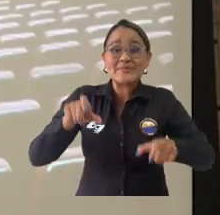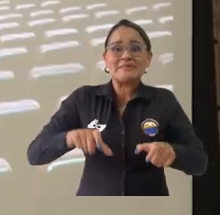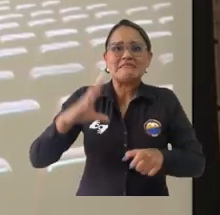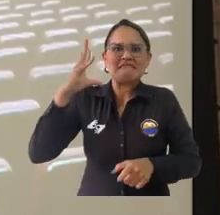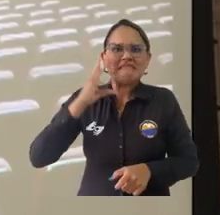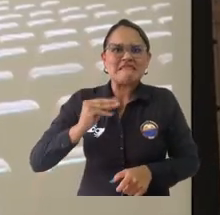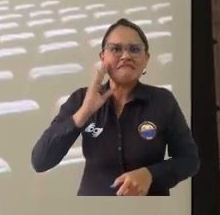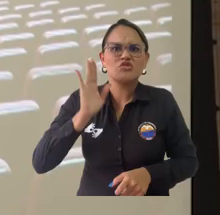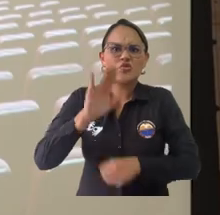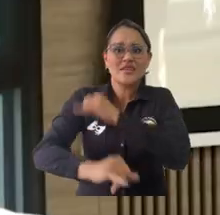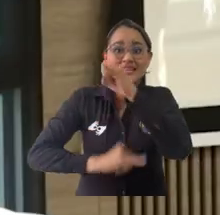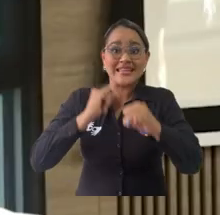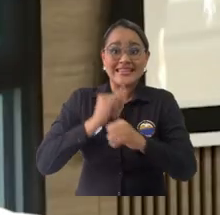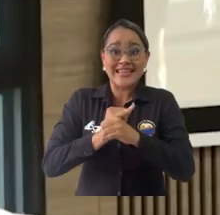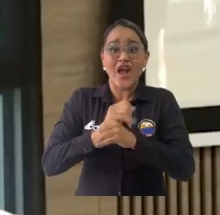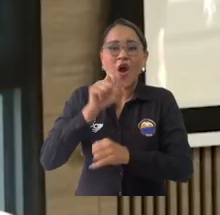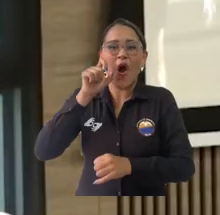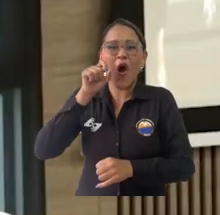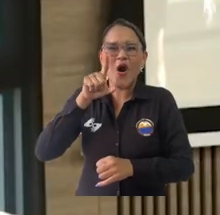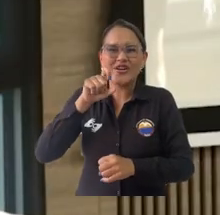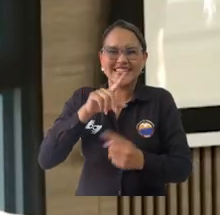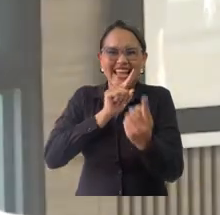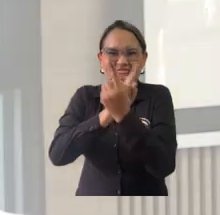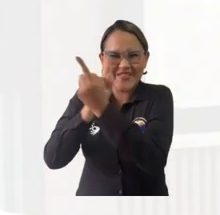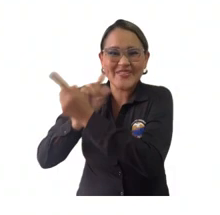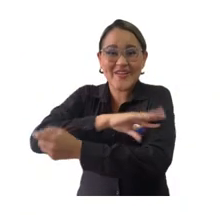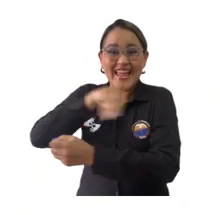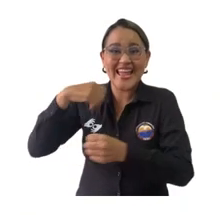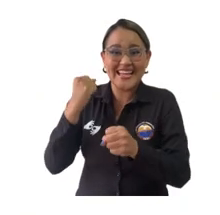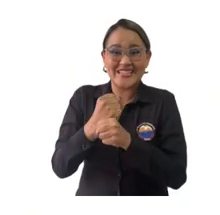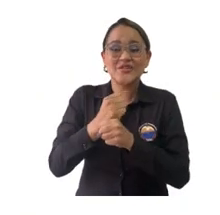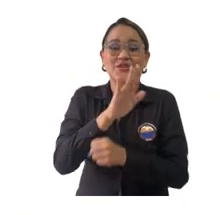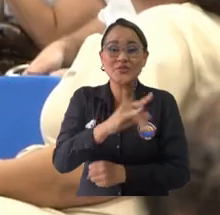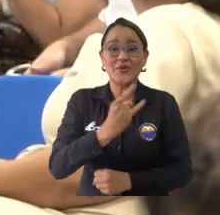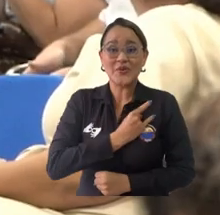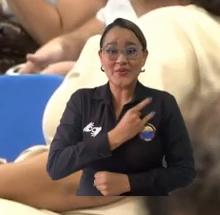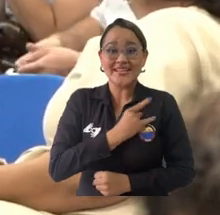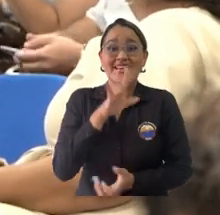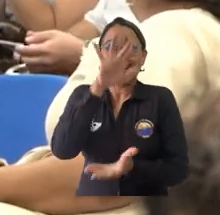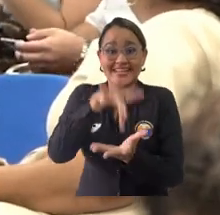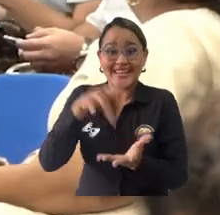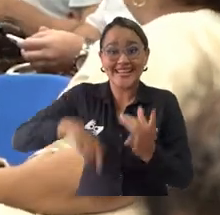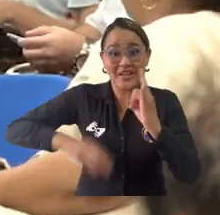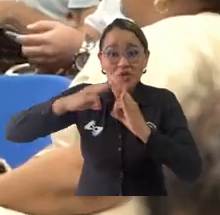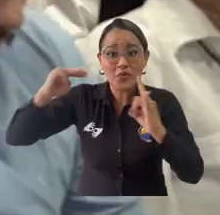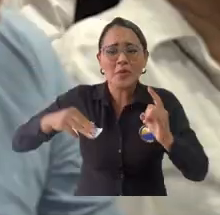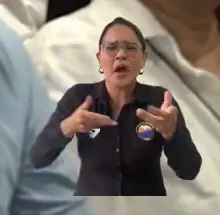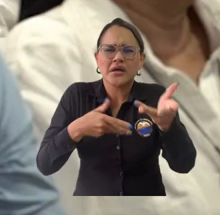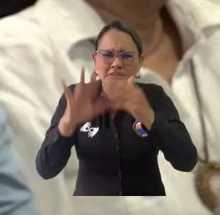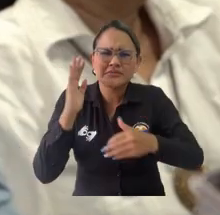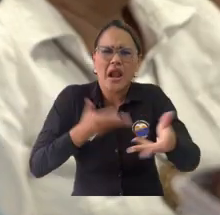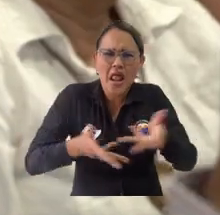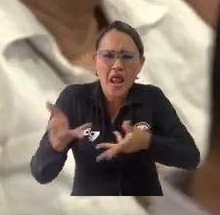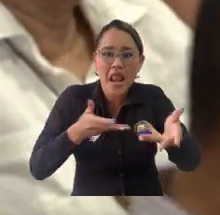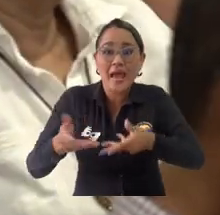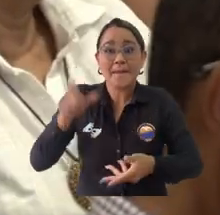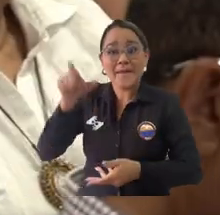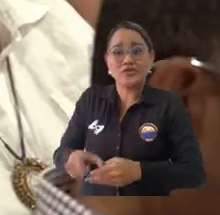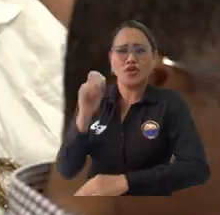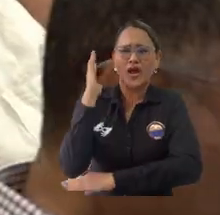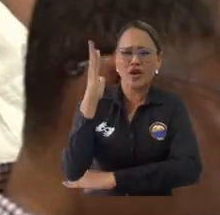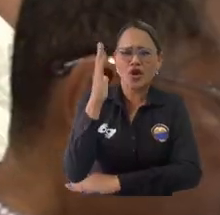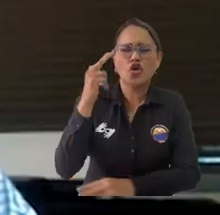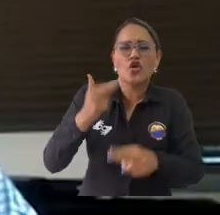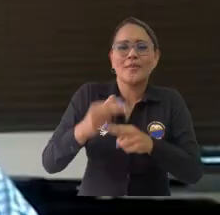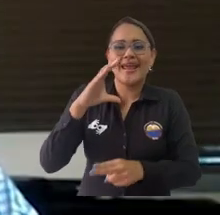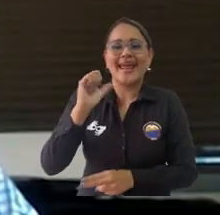expertos internacionales también participaron del 11º Encuentro de Gestión Universitaria, cuya sede fue Unimagdalena. Uno de esos conferencistas